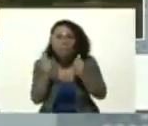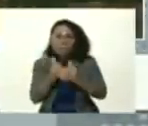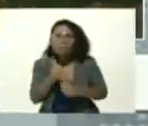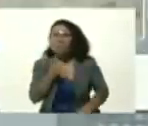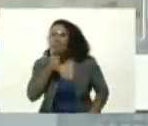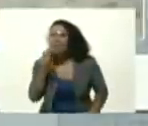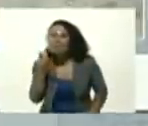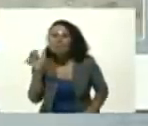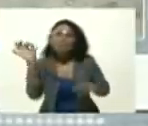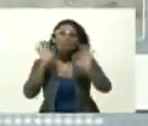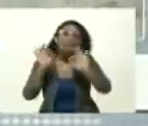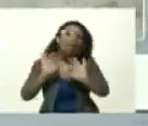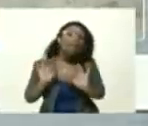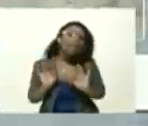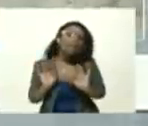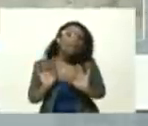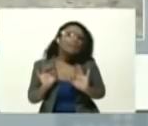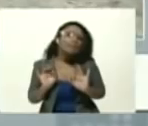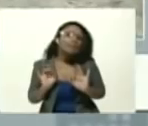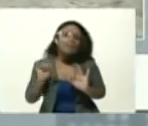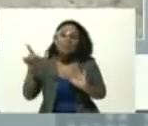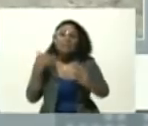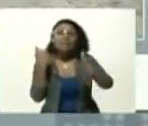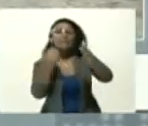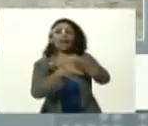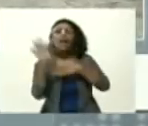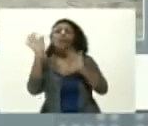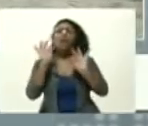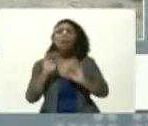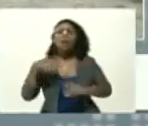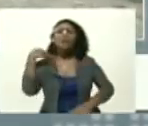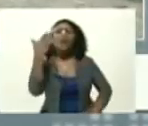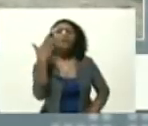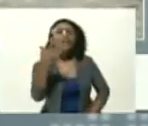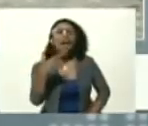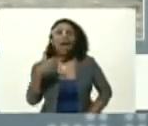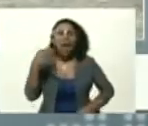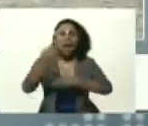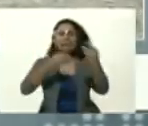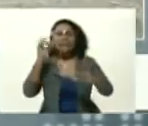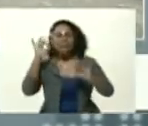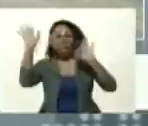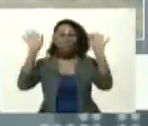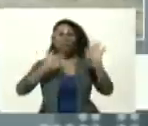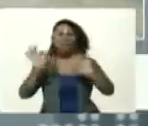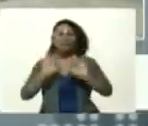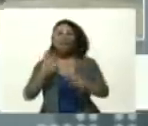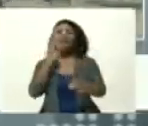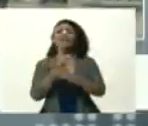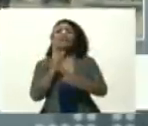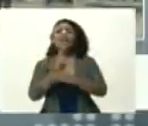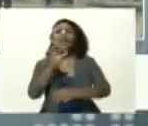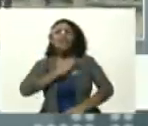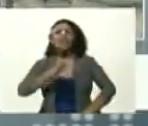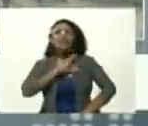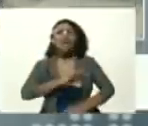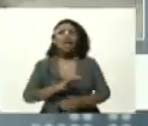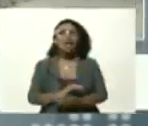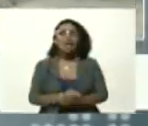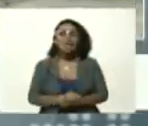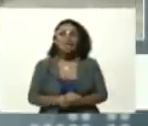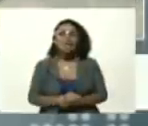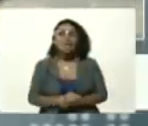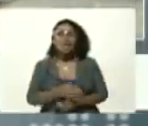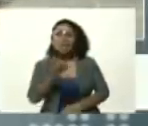nadie. Y salen de manera grosera a hacer un show por las redes sociales.